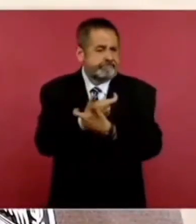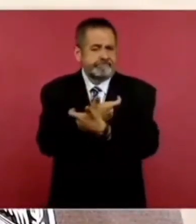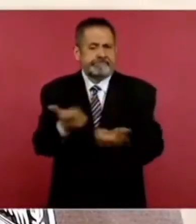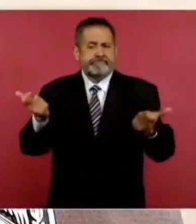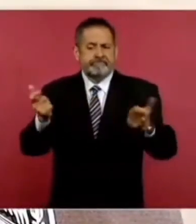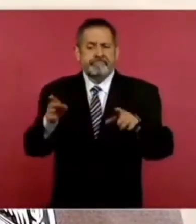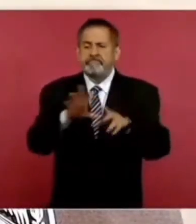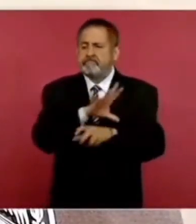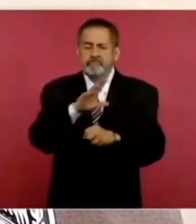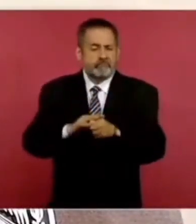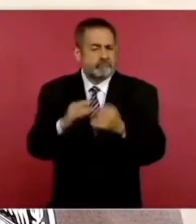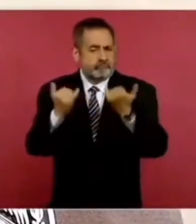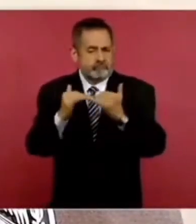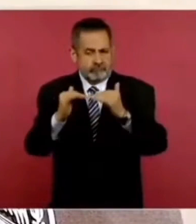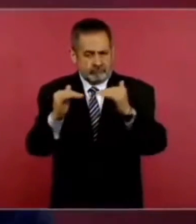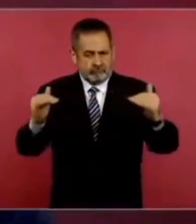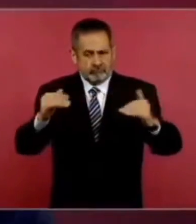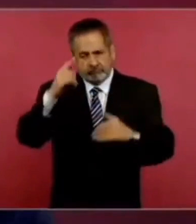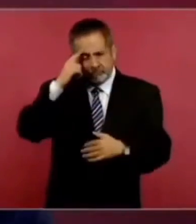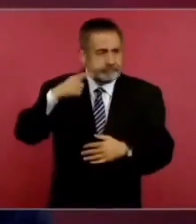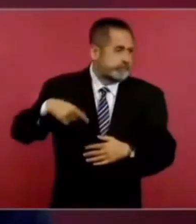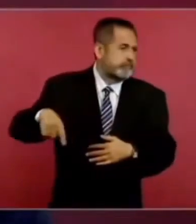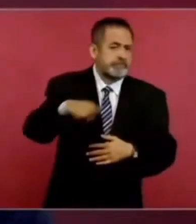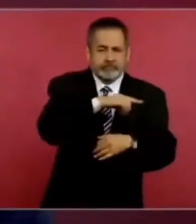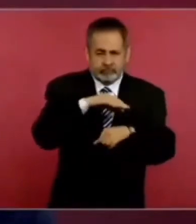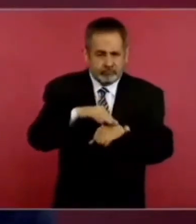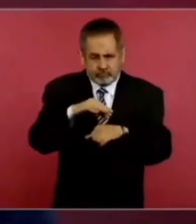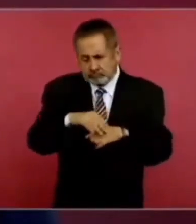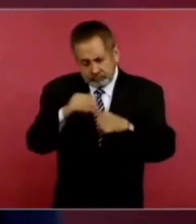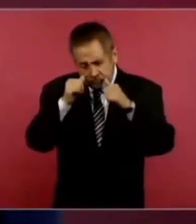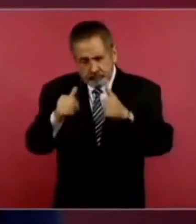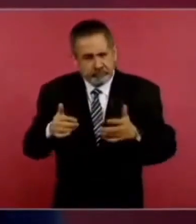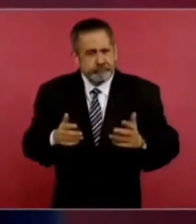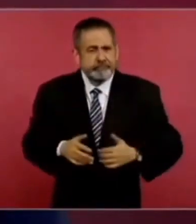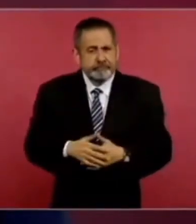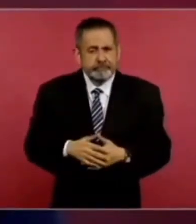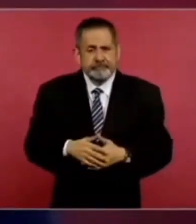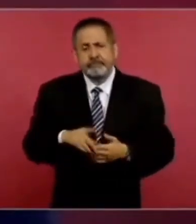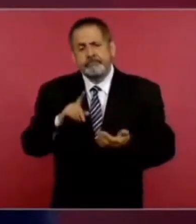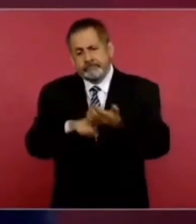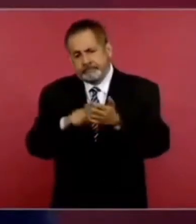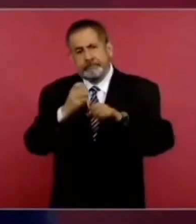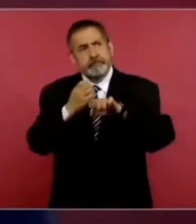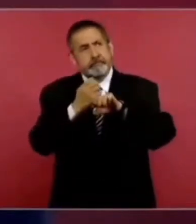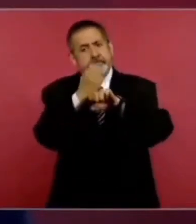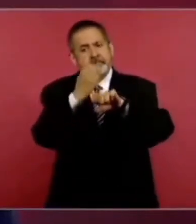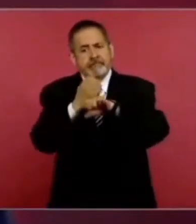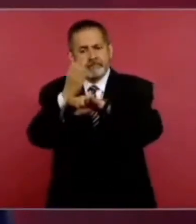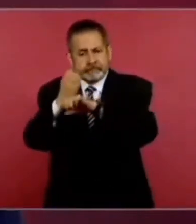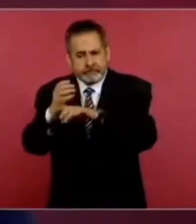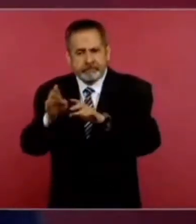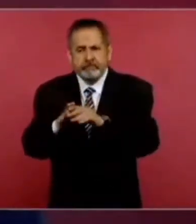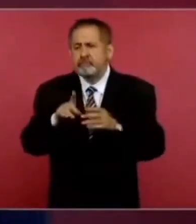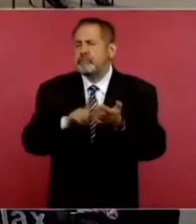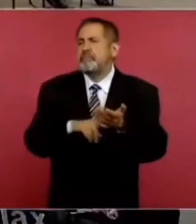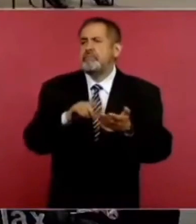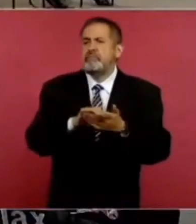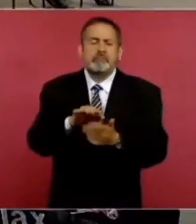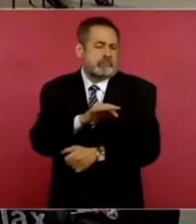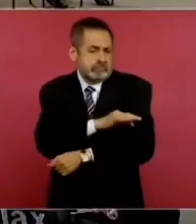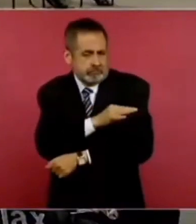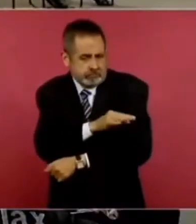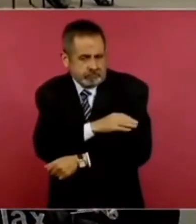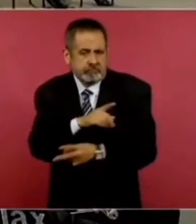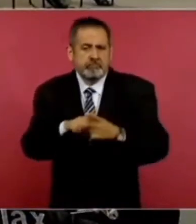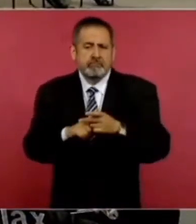atención médica, que sigue siendo parte del trabajo de los estados, la salud pública, la vacunación,